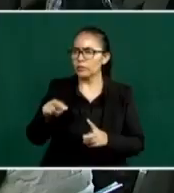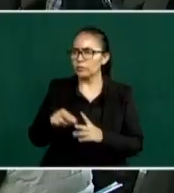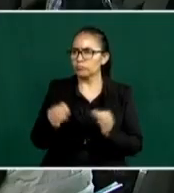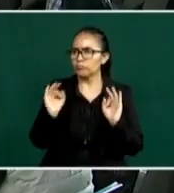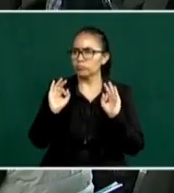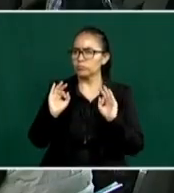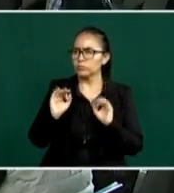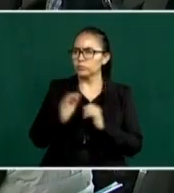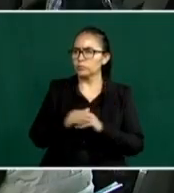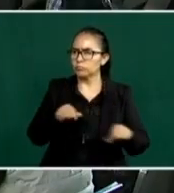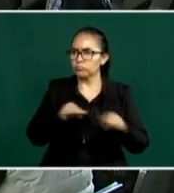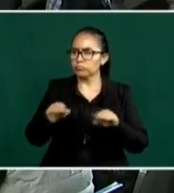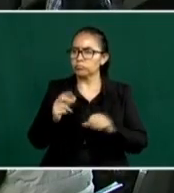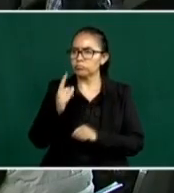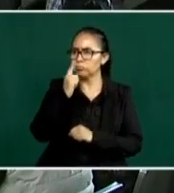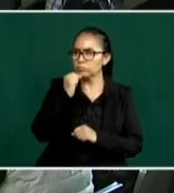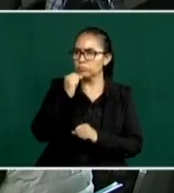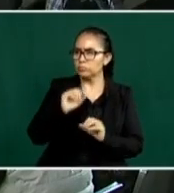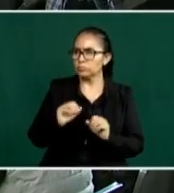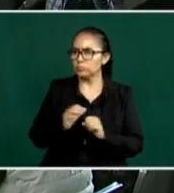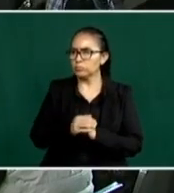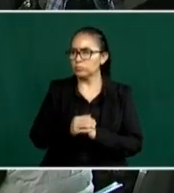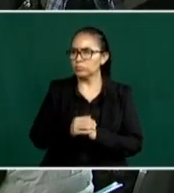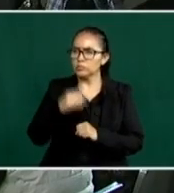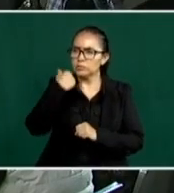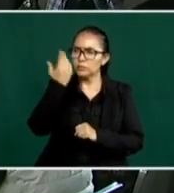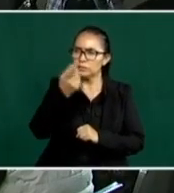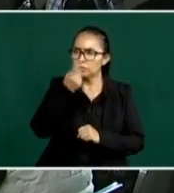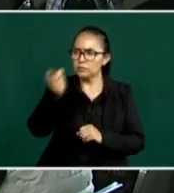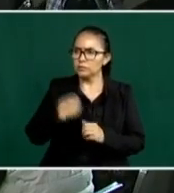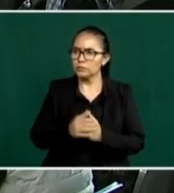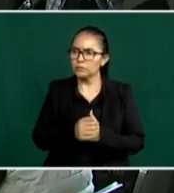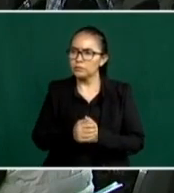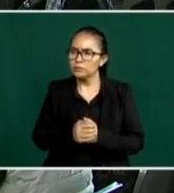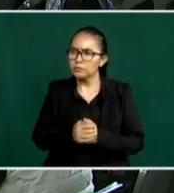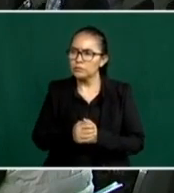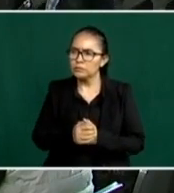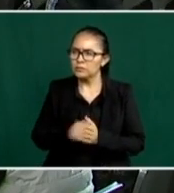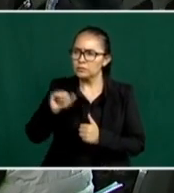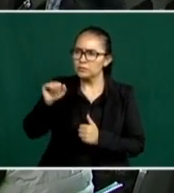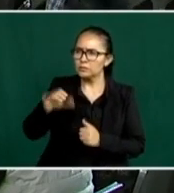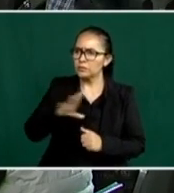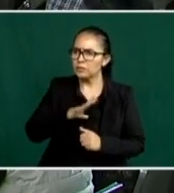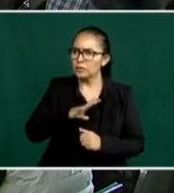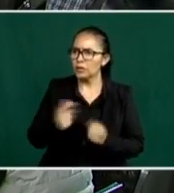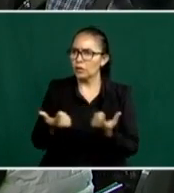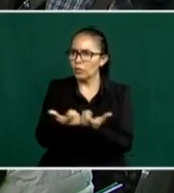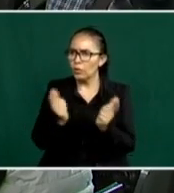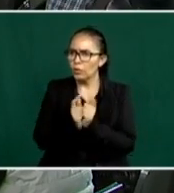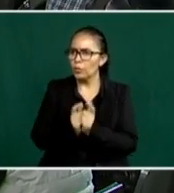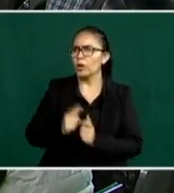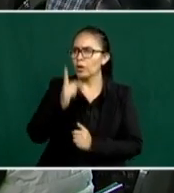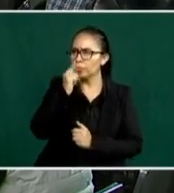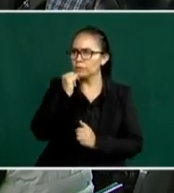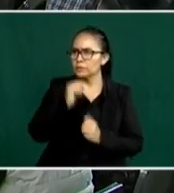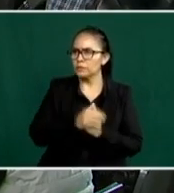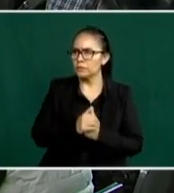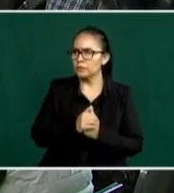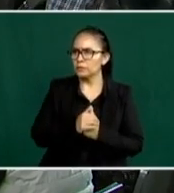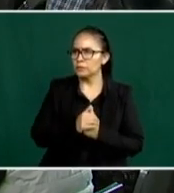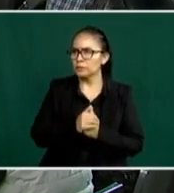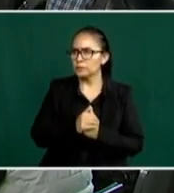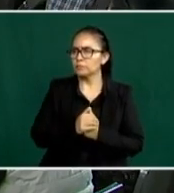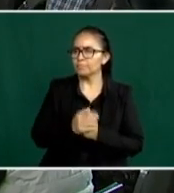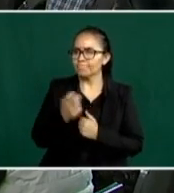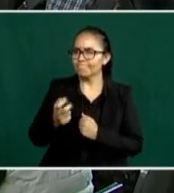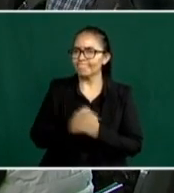corporación policíaca de la Fiscalía General de Nayarit, existe un grupo de policías que se dedican a